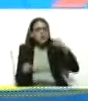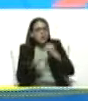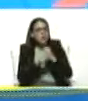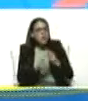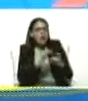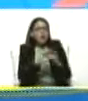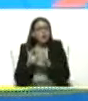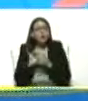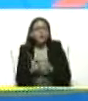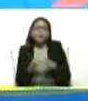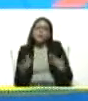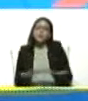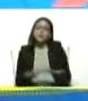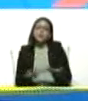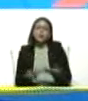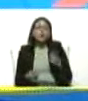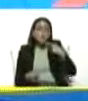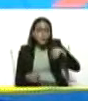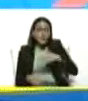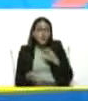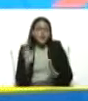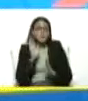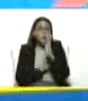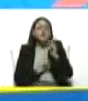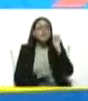a la prosperidad sin trabajar.